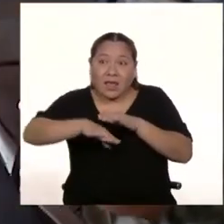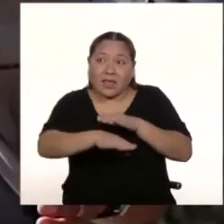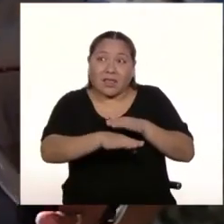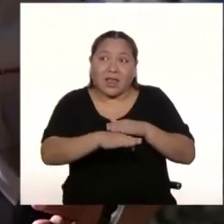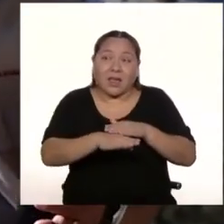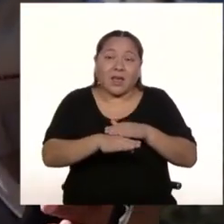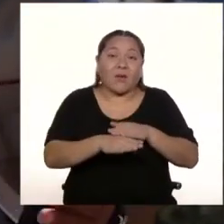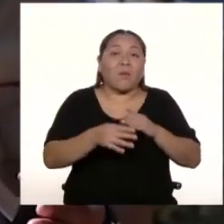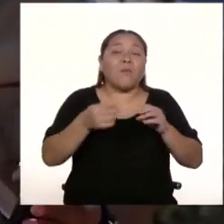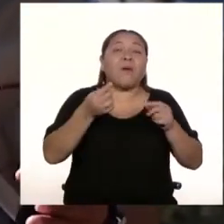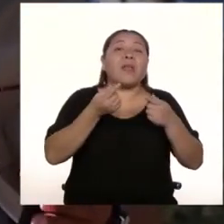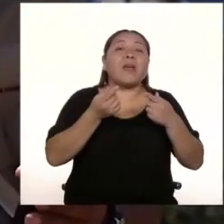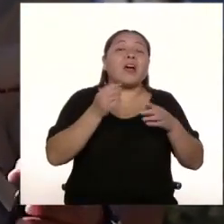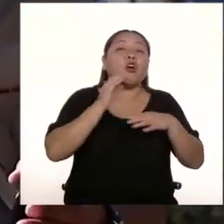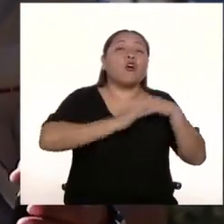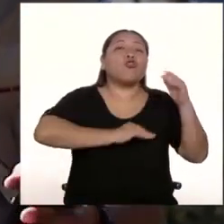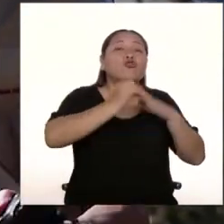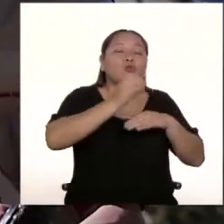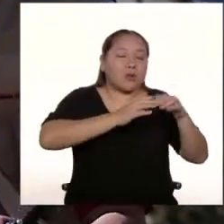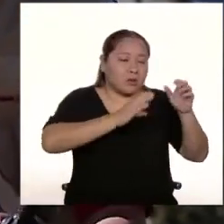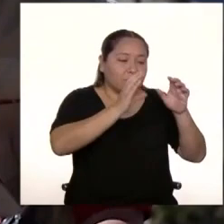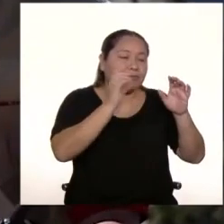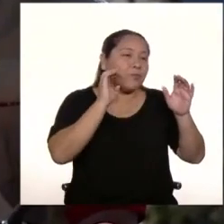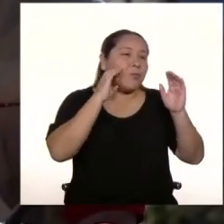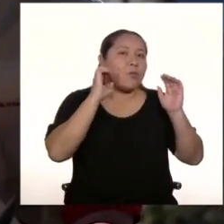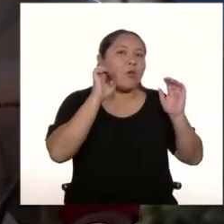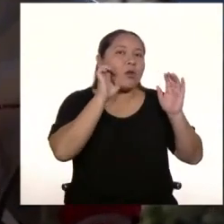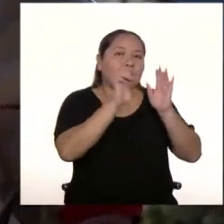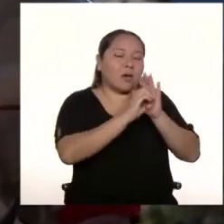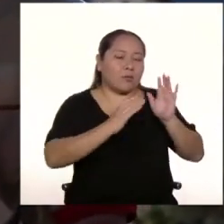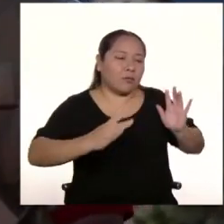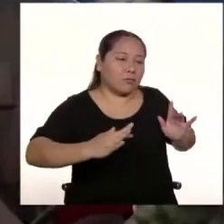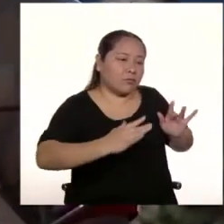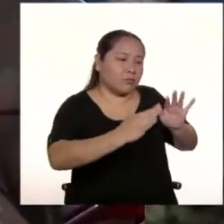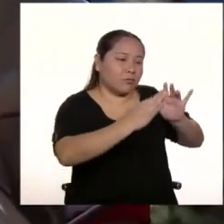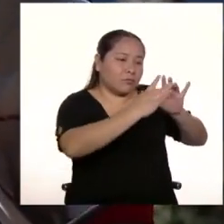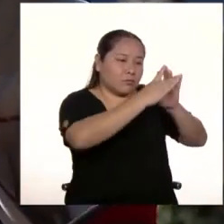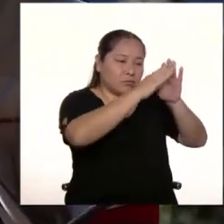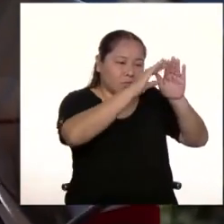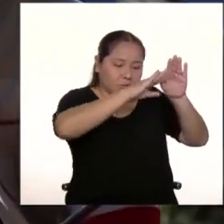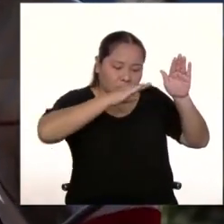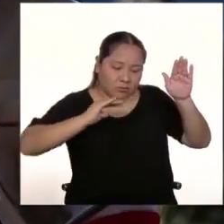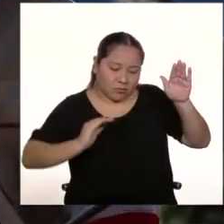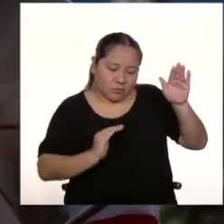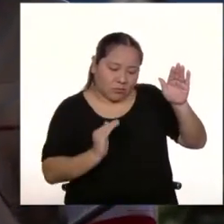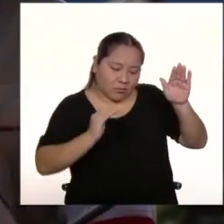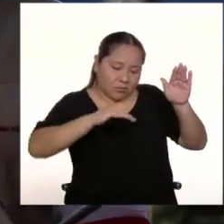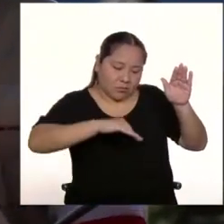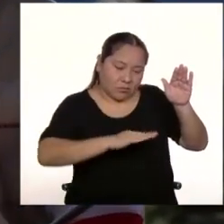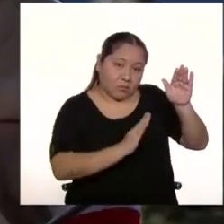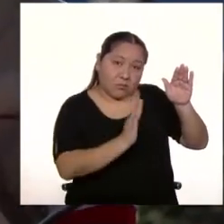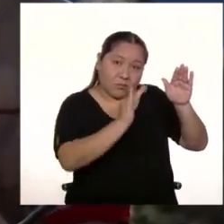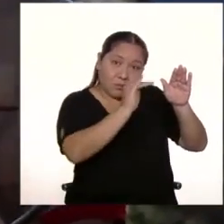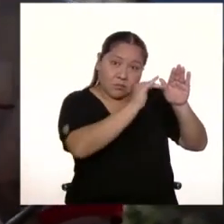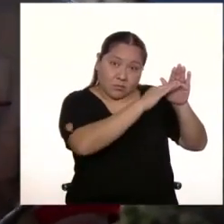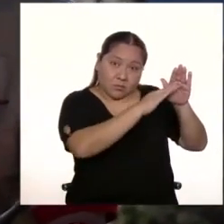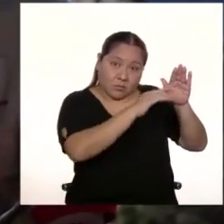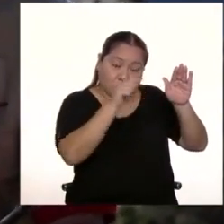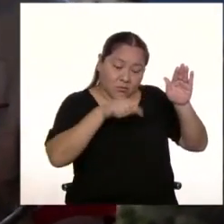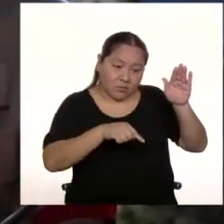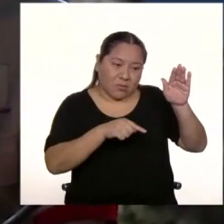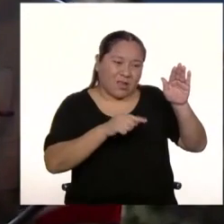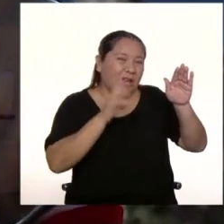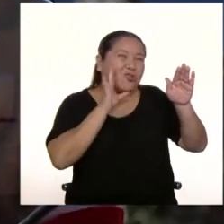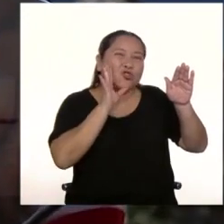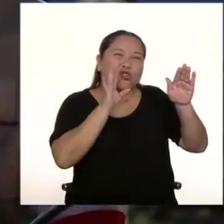una terraza va entrando todo ese material ahí adentro. Es decir, que en Machu Picchu no vamos a encontrar basurales o zonas de desmonte,